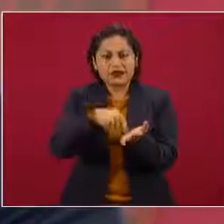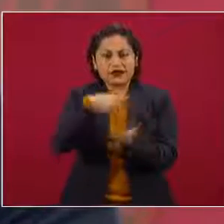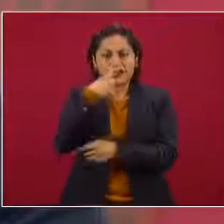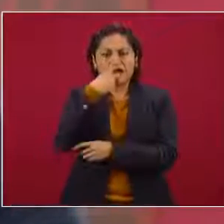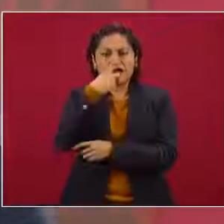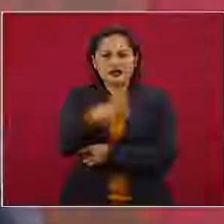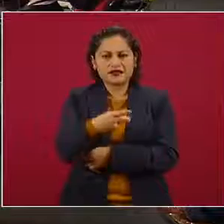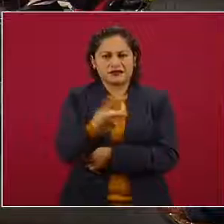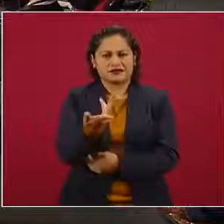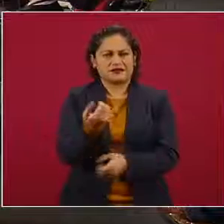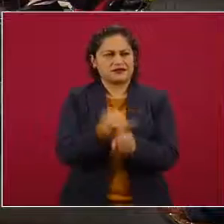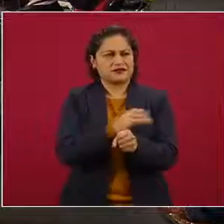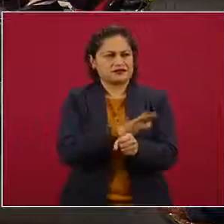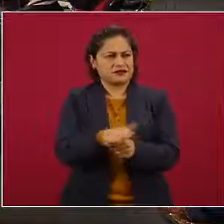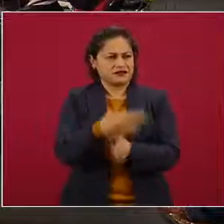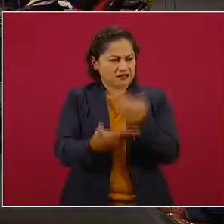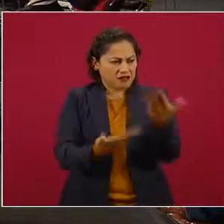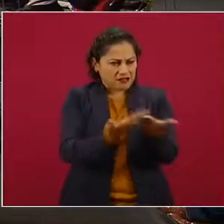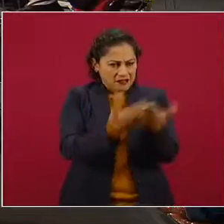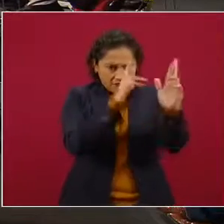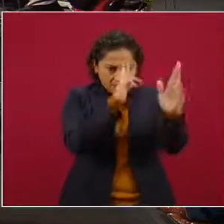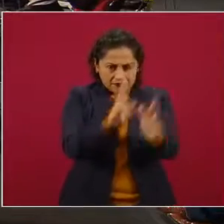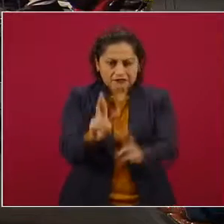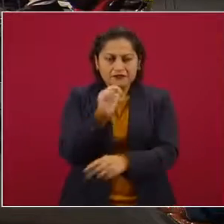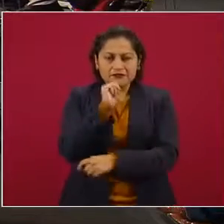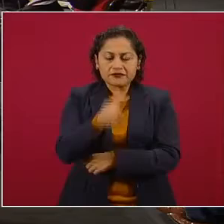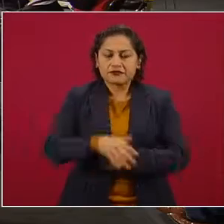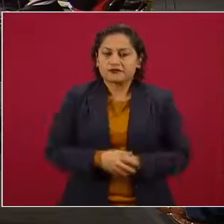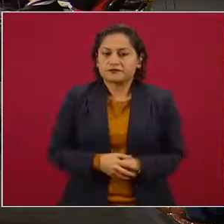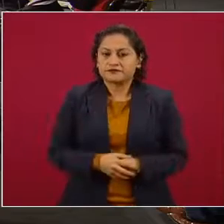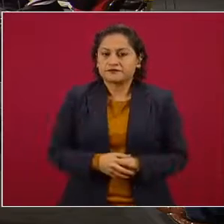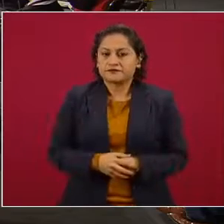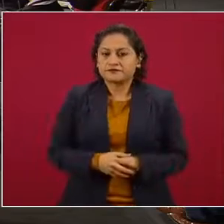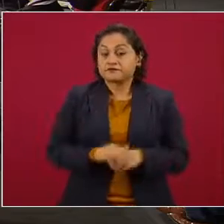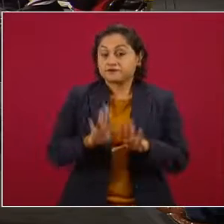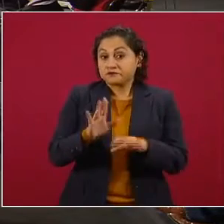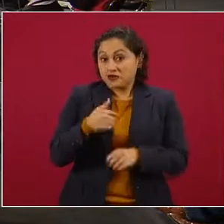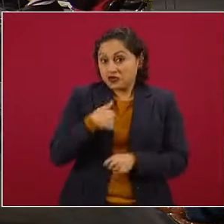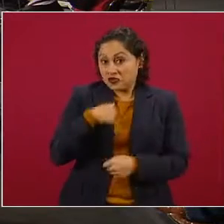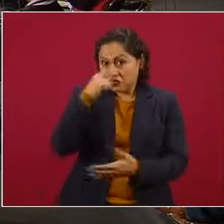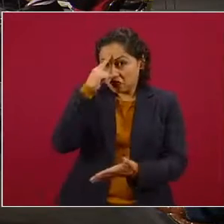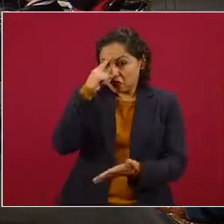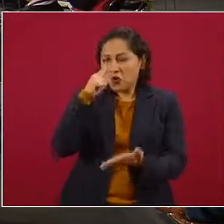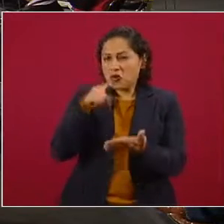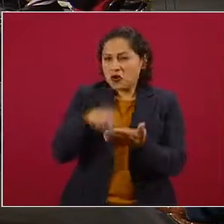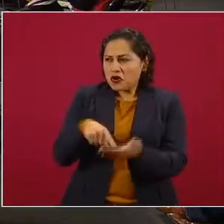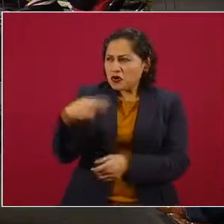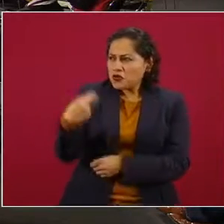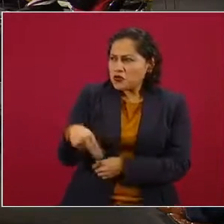respeto a la gente. Es yo creo que es discurso por las flores.